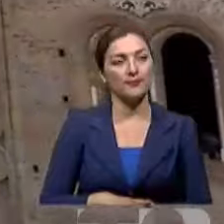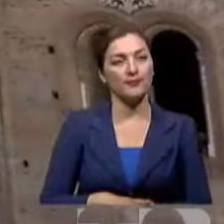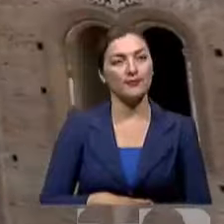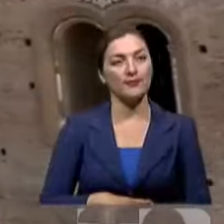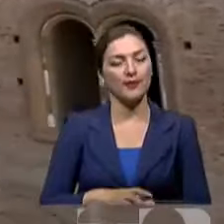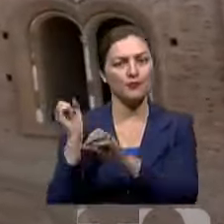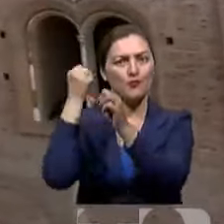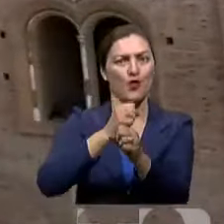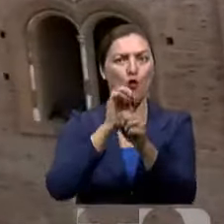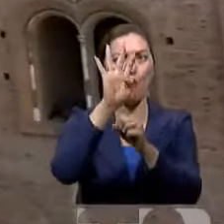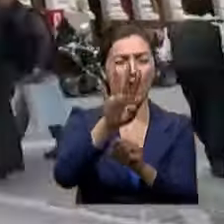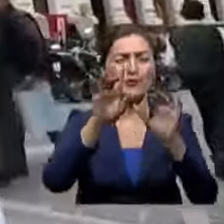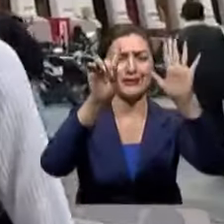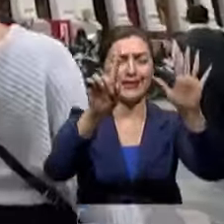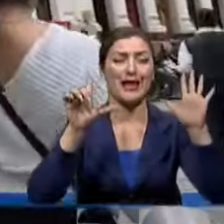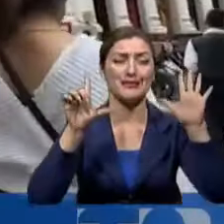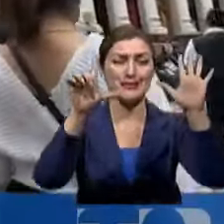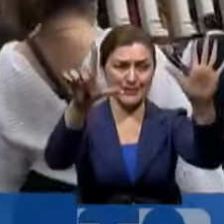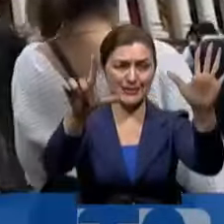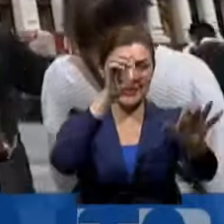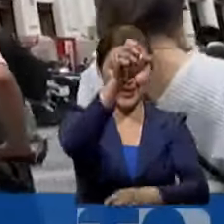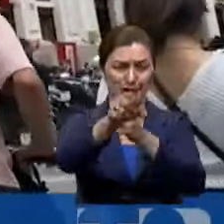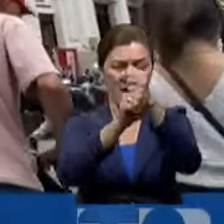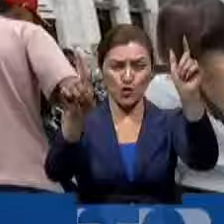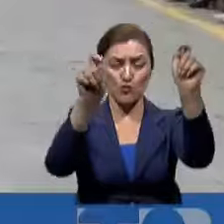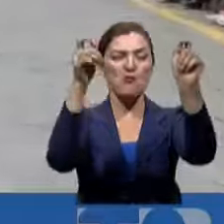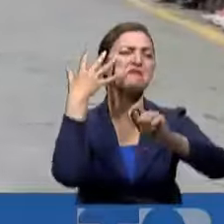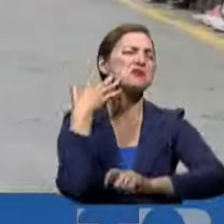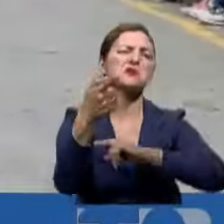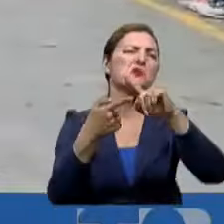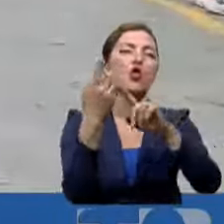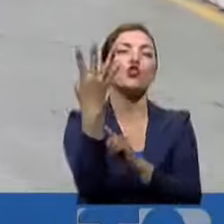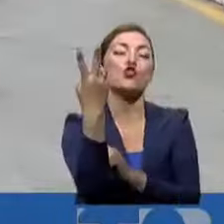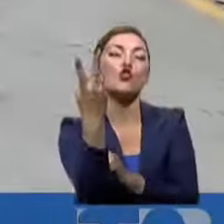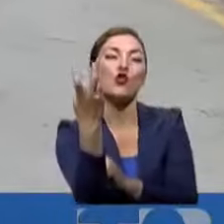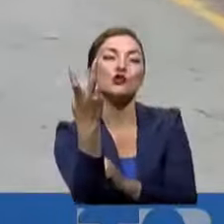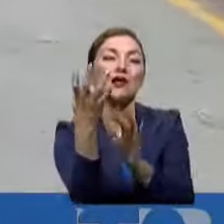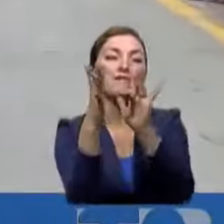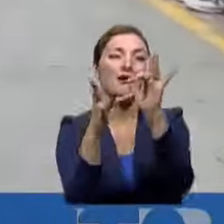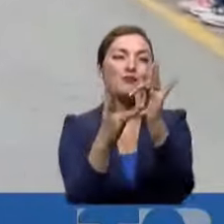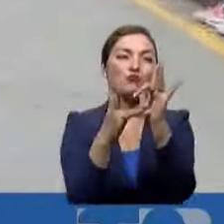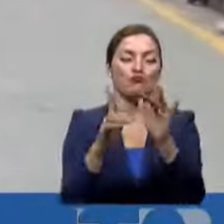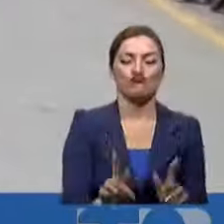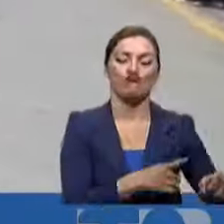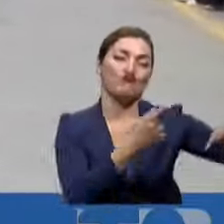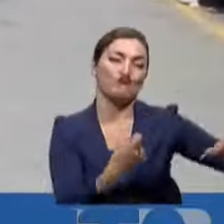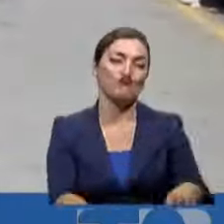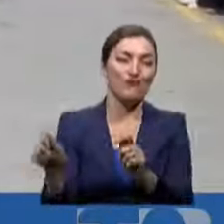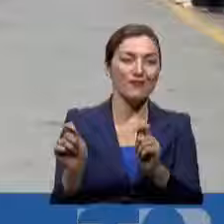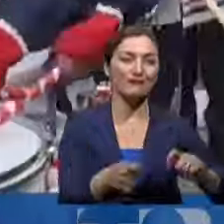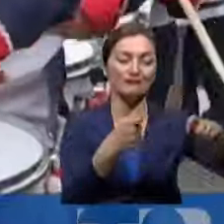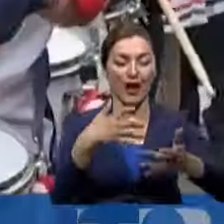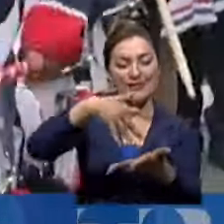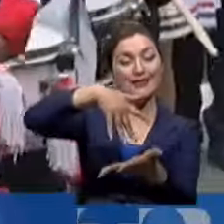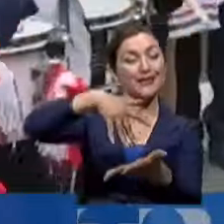Son 467 años de fundación los que celebra Cuenca este 12 de abril, y lo hace de esta manera. Es el desfile cívico